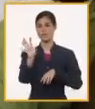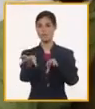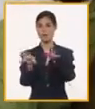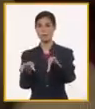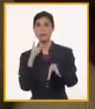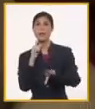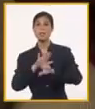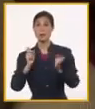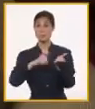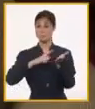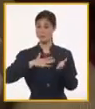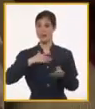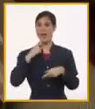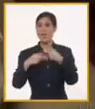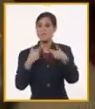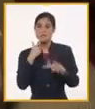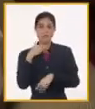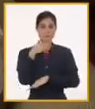llevaba